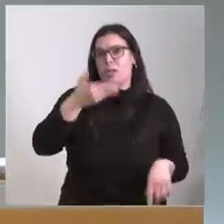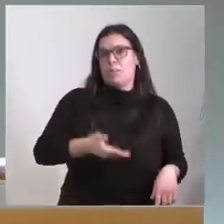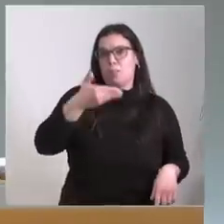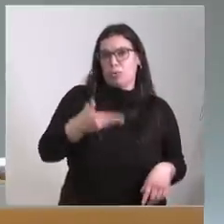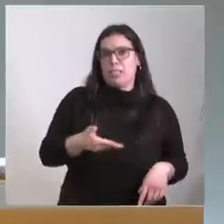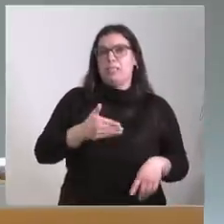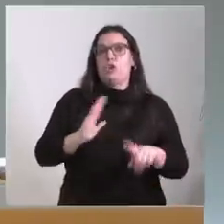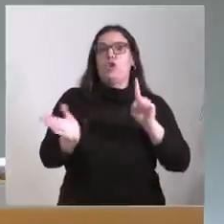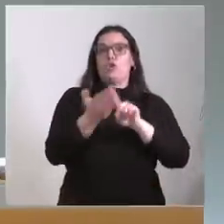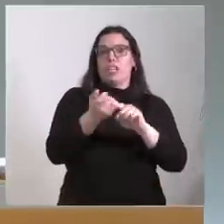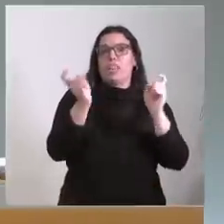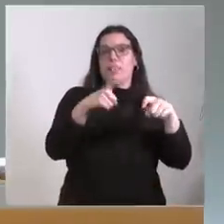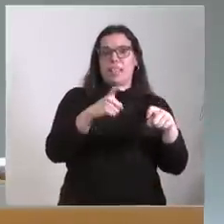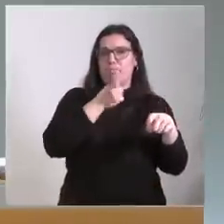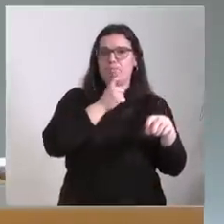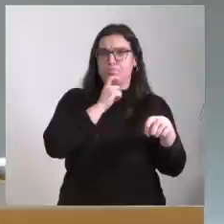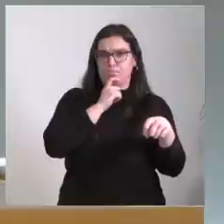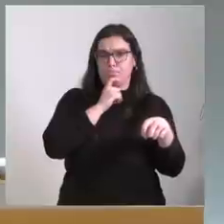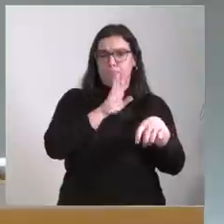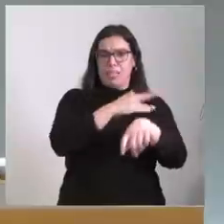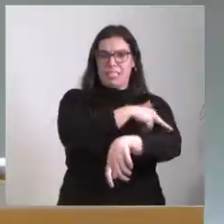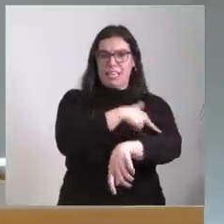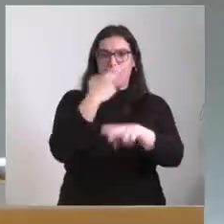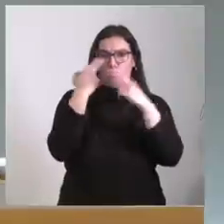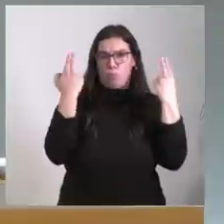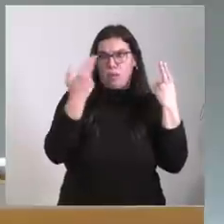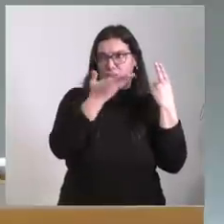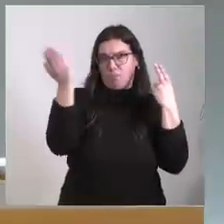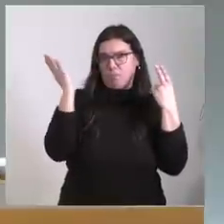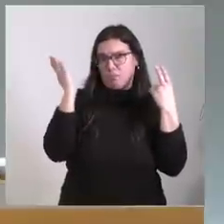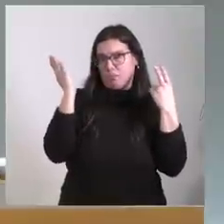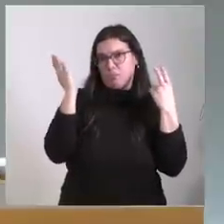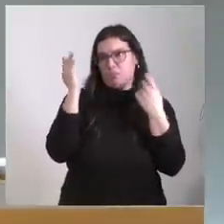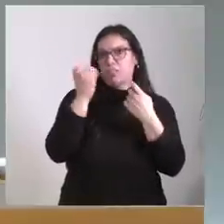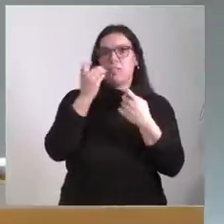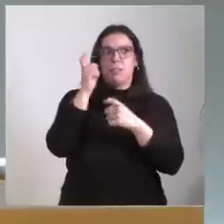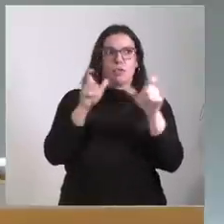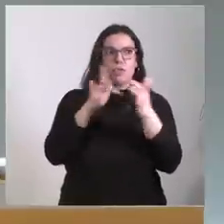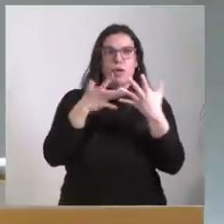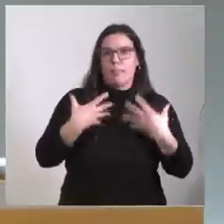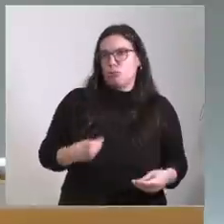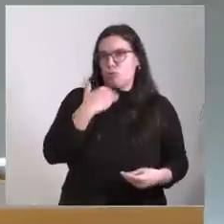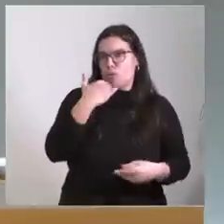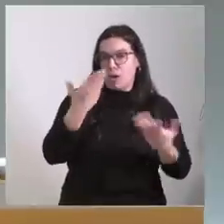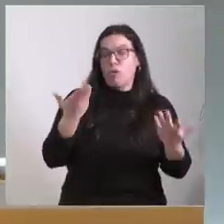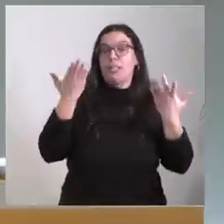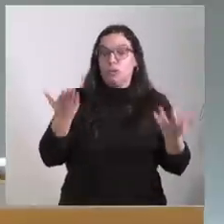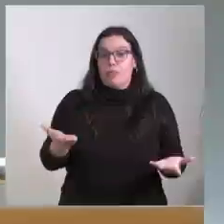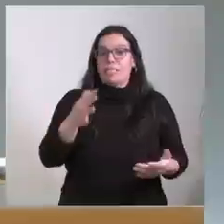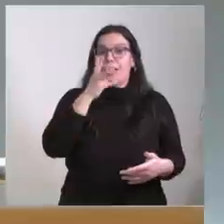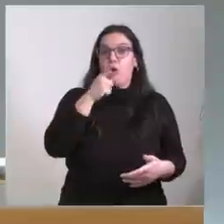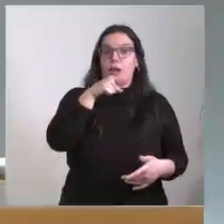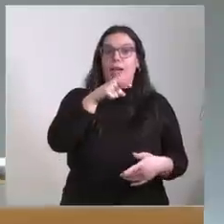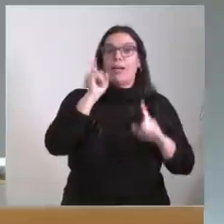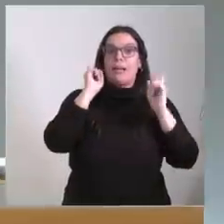es fácil conseguir una consulta en la sanidad pública por alguien que es una depresión el hecho de que se trato